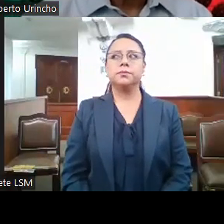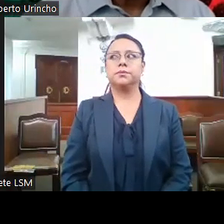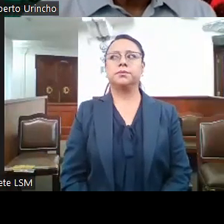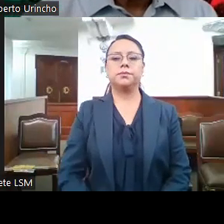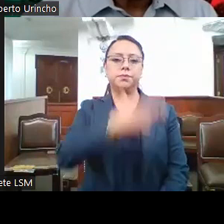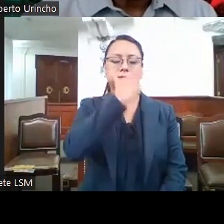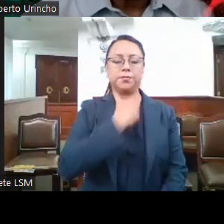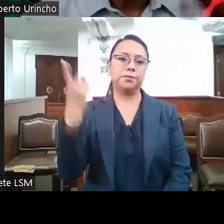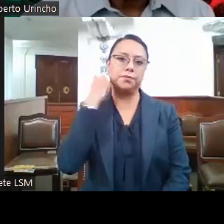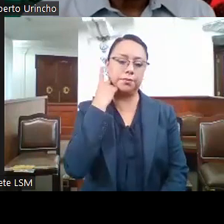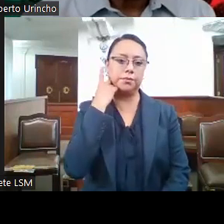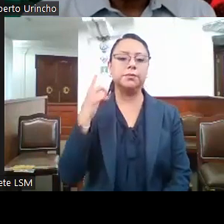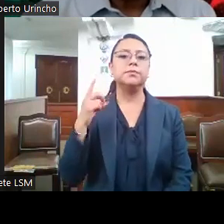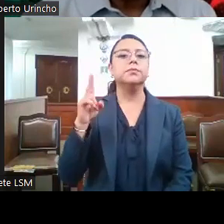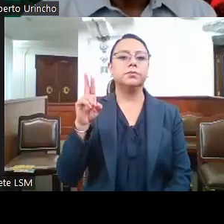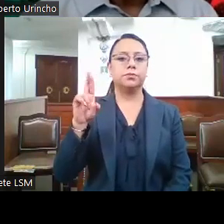Diputado Alberto Martínez Urincho.